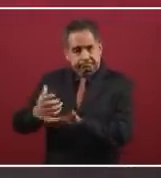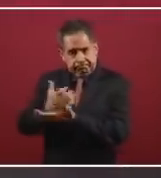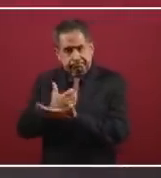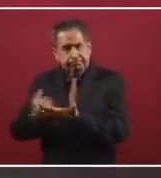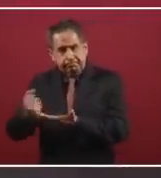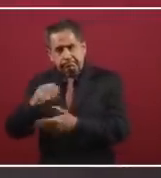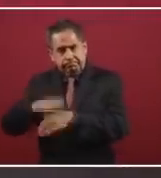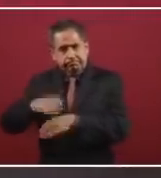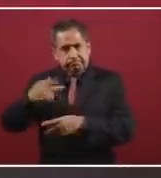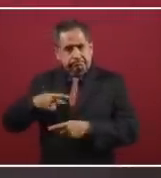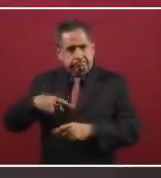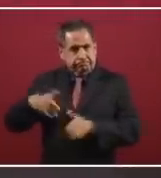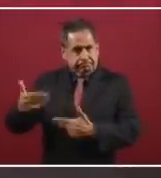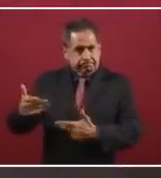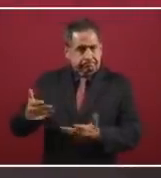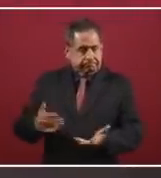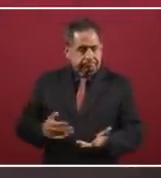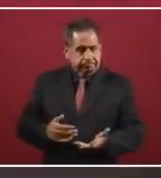La